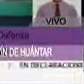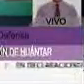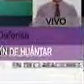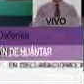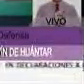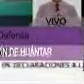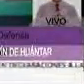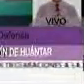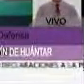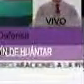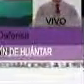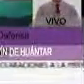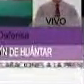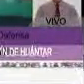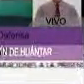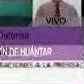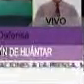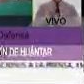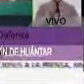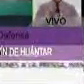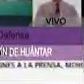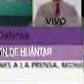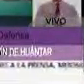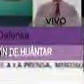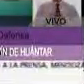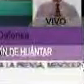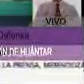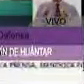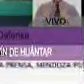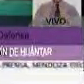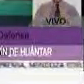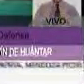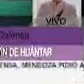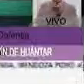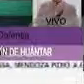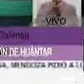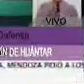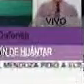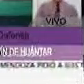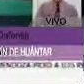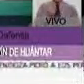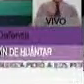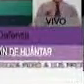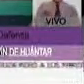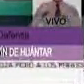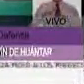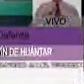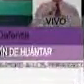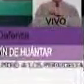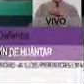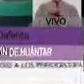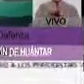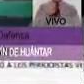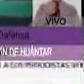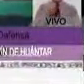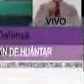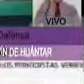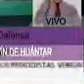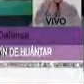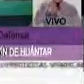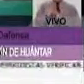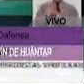no se pudo presentar porque ya el juicio en sede nacional había avanzado. Ustedes